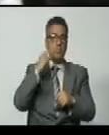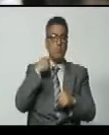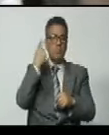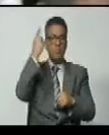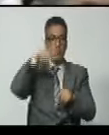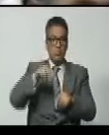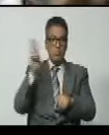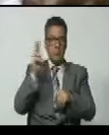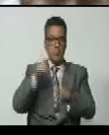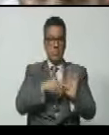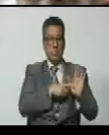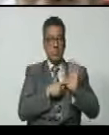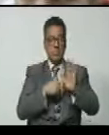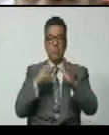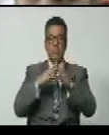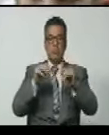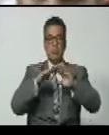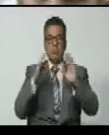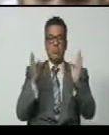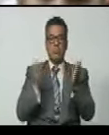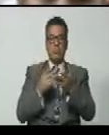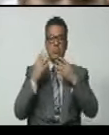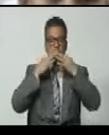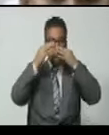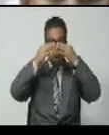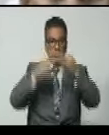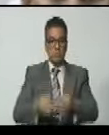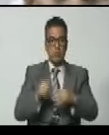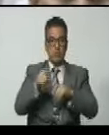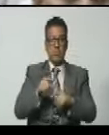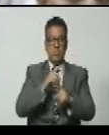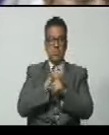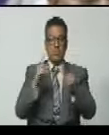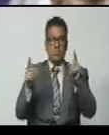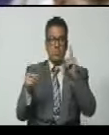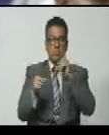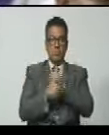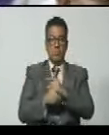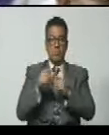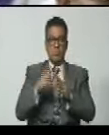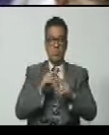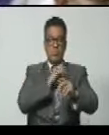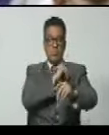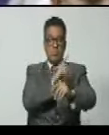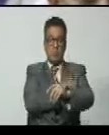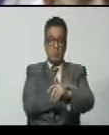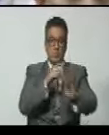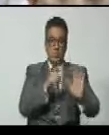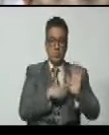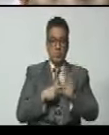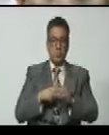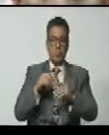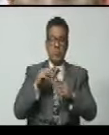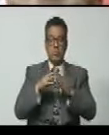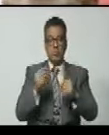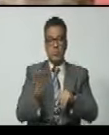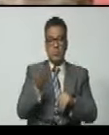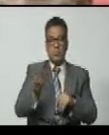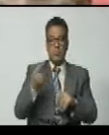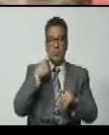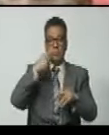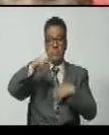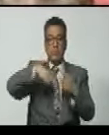exitosa de Venezuela se mostrará en el mundo, garantizando pues que las transferencias en el poder popular forman parte fundamental